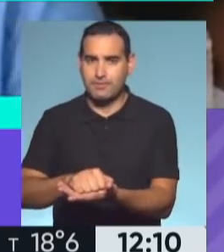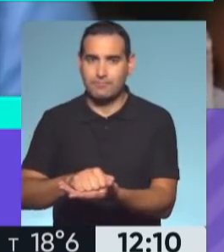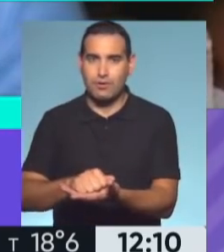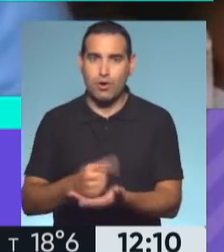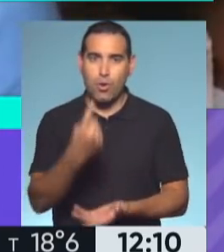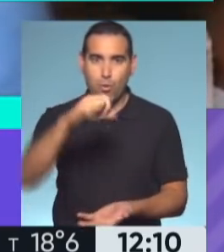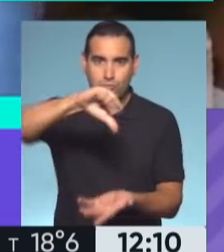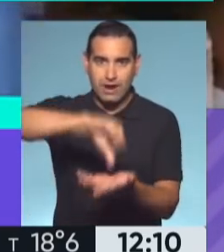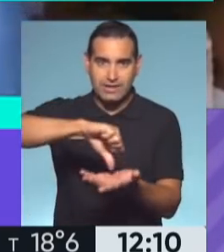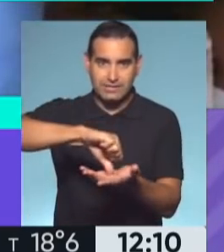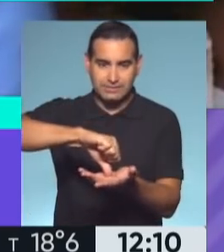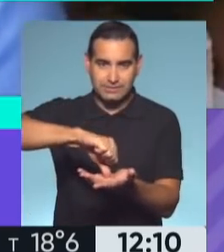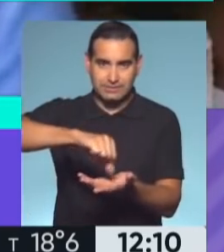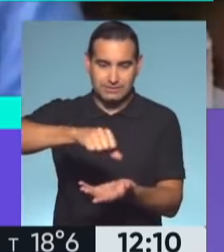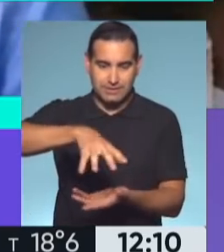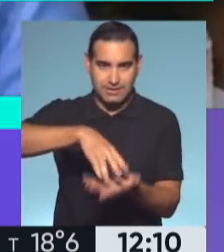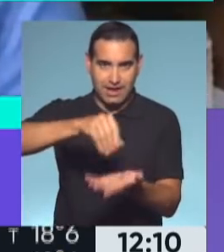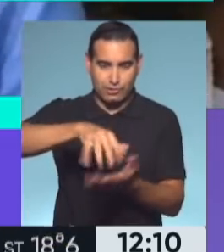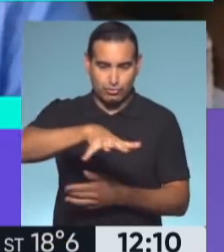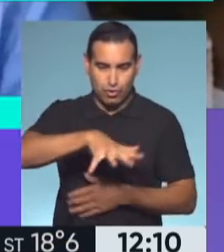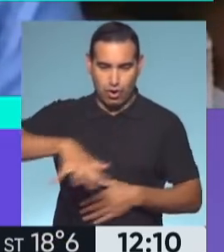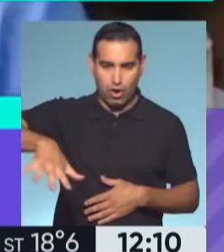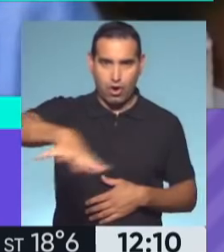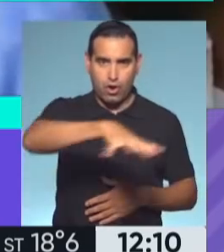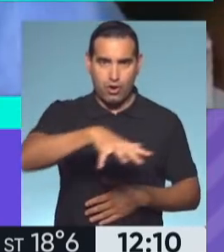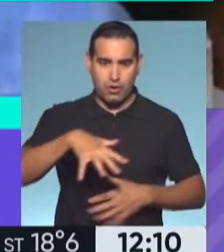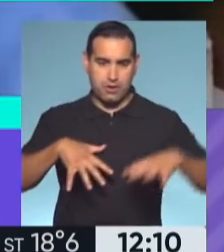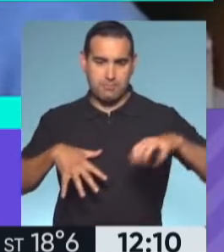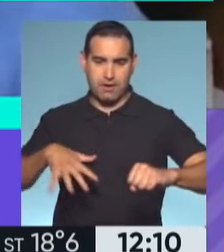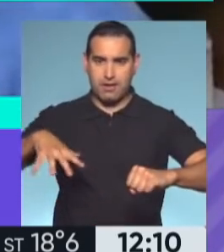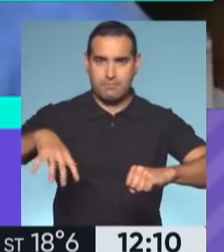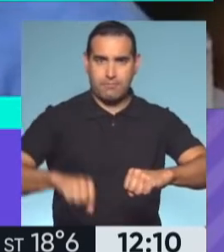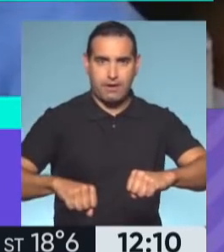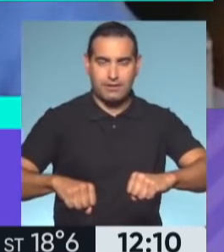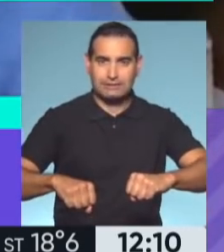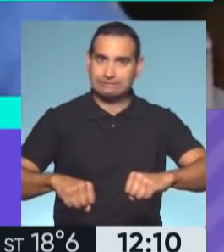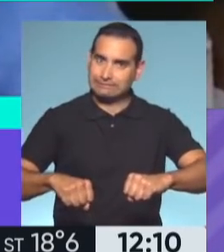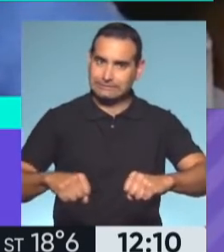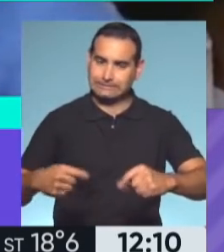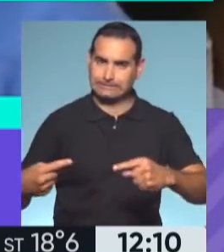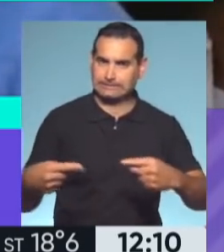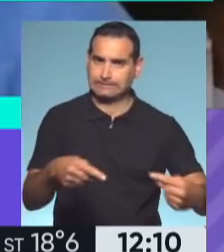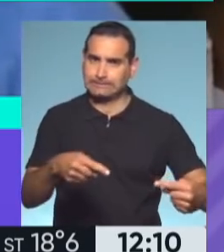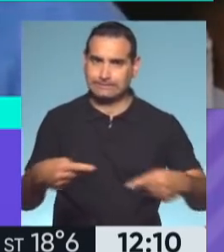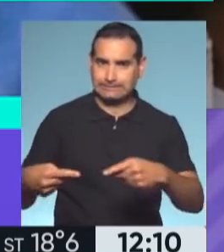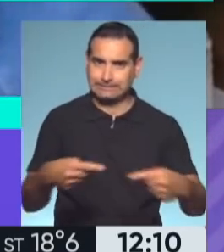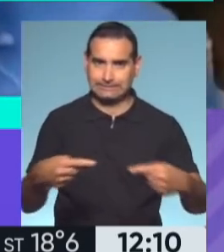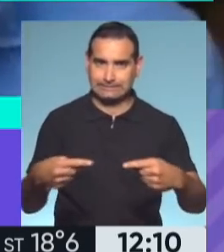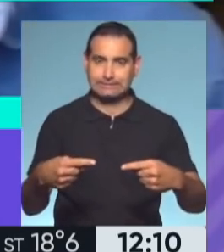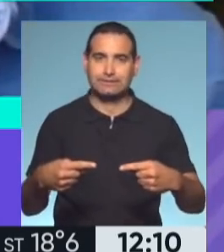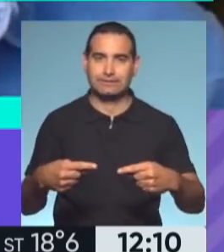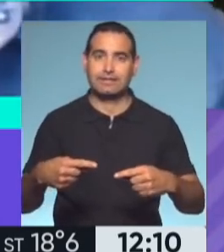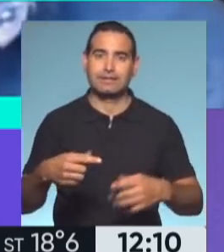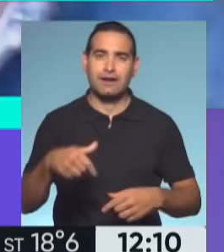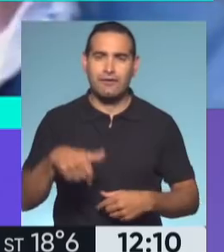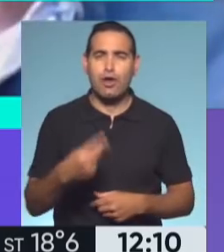también dando un territorio ocupado como es Cisjordania y Gaza, en plena tensión que busca su independencia nacional. A ver, esto no empieza hace